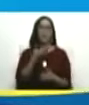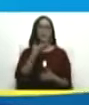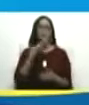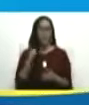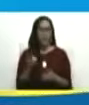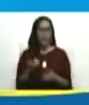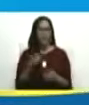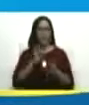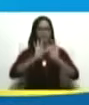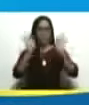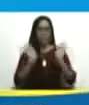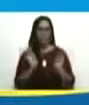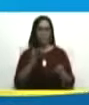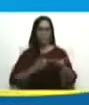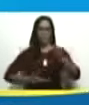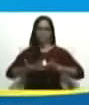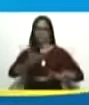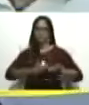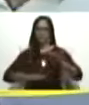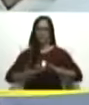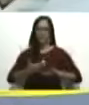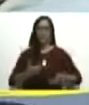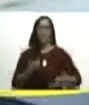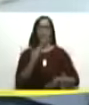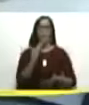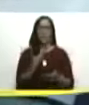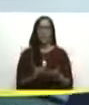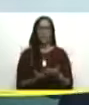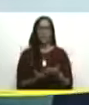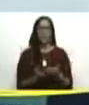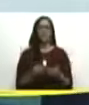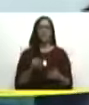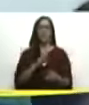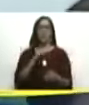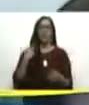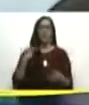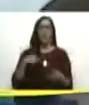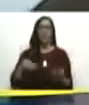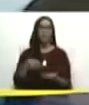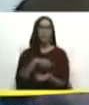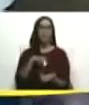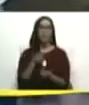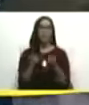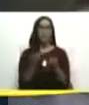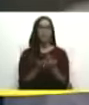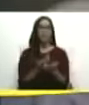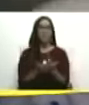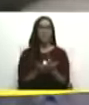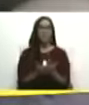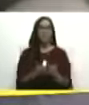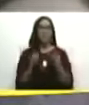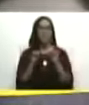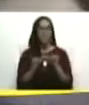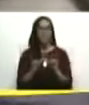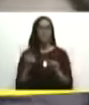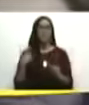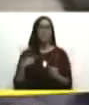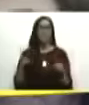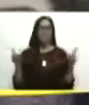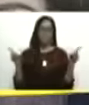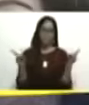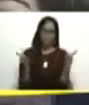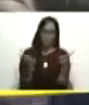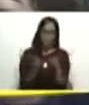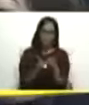cambiaria y eso permitirá que no se traduzca en inflación, pero al mismo tiempo tendremos reducción de los